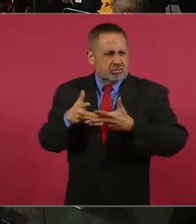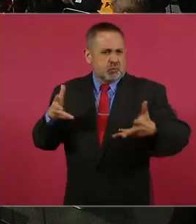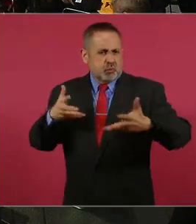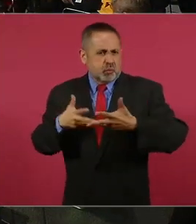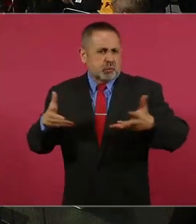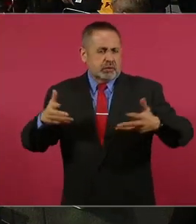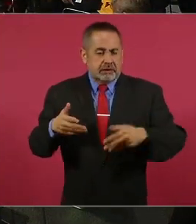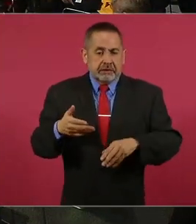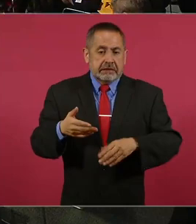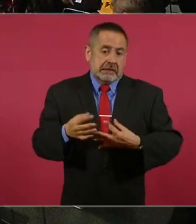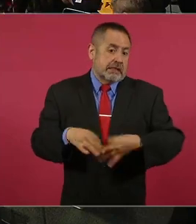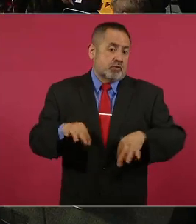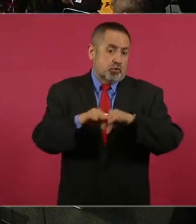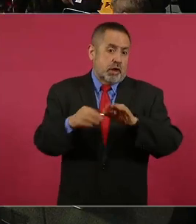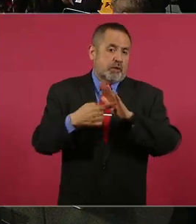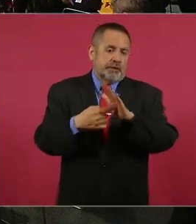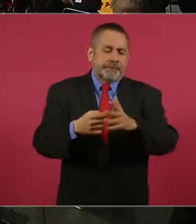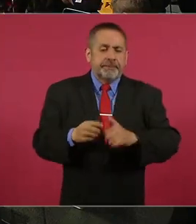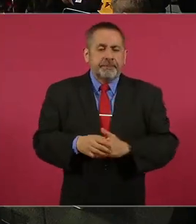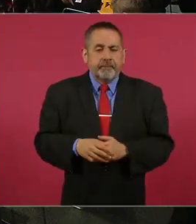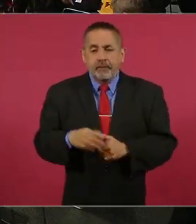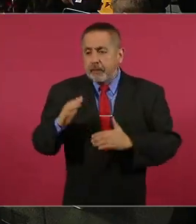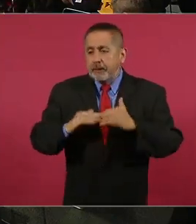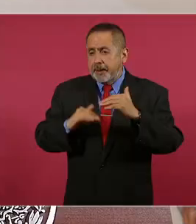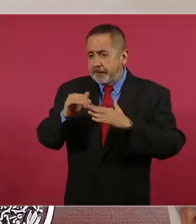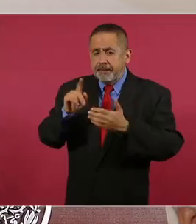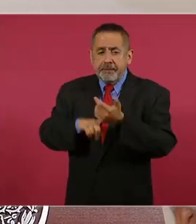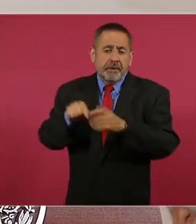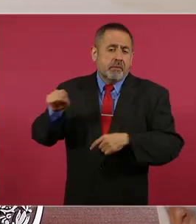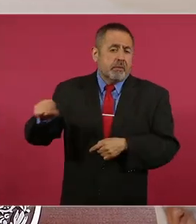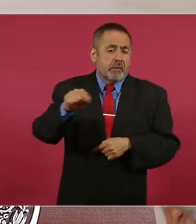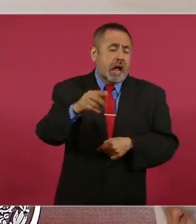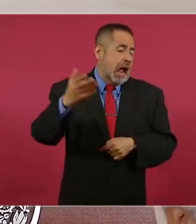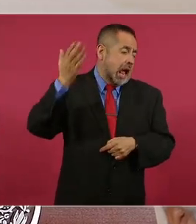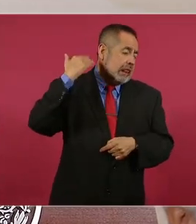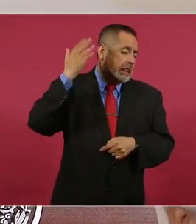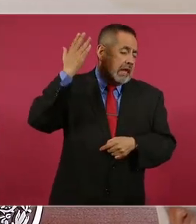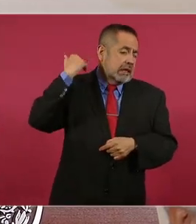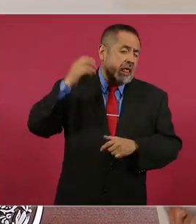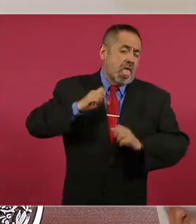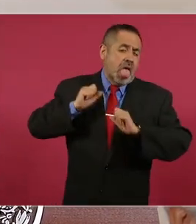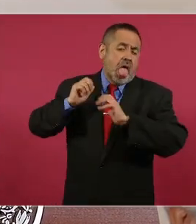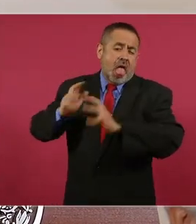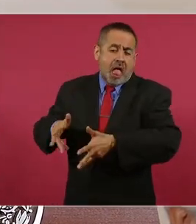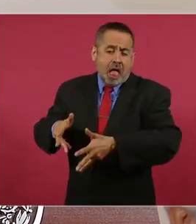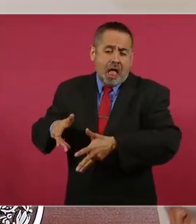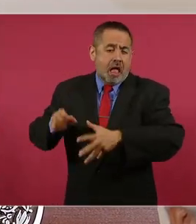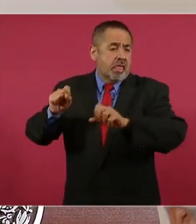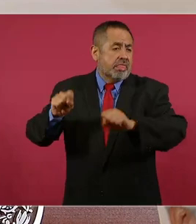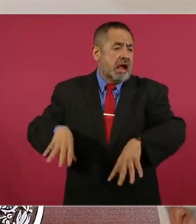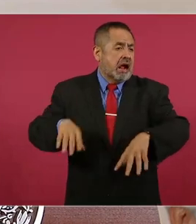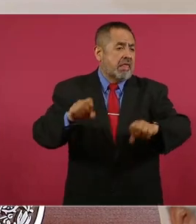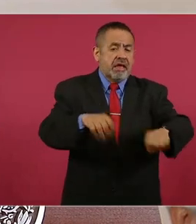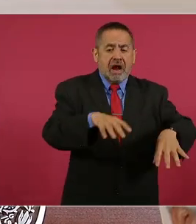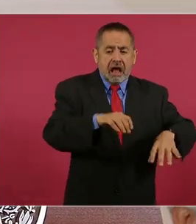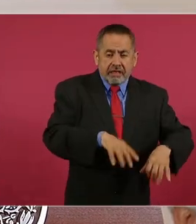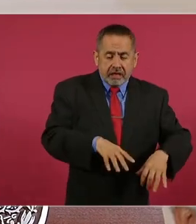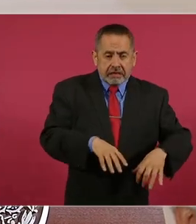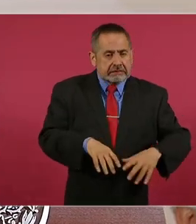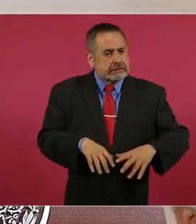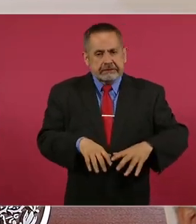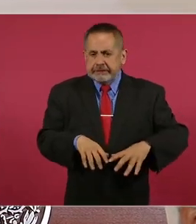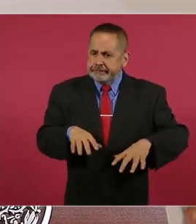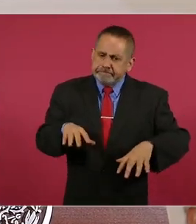Esto es muy importante porque muchas de estas obras quedaron tiradas, abandonadas, que es lo que estamos